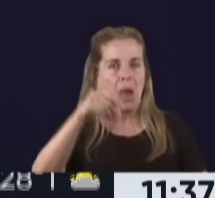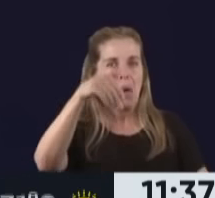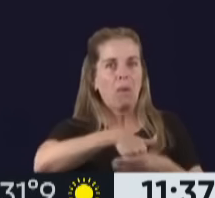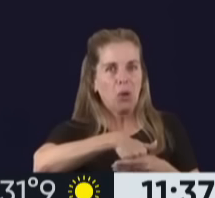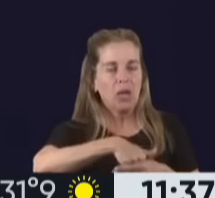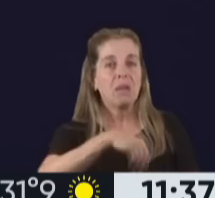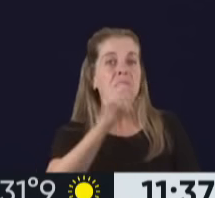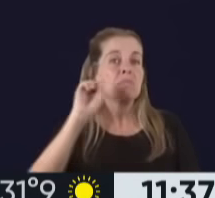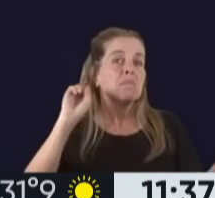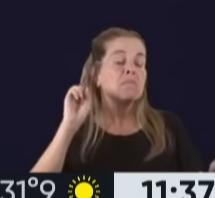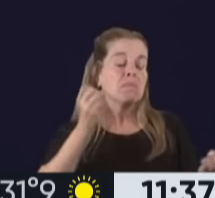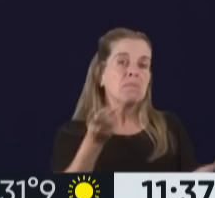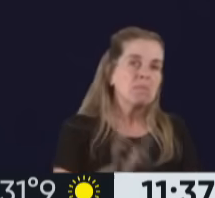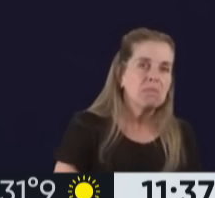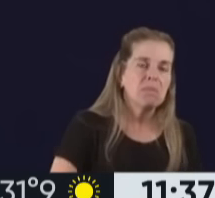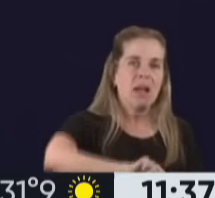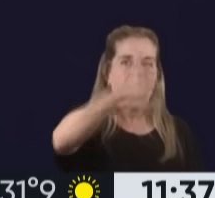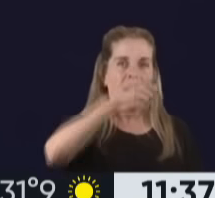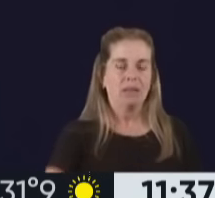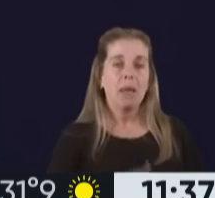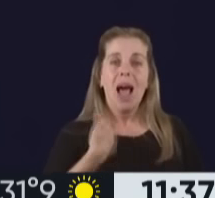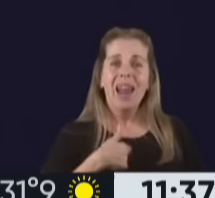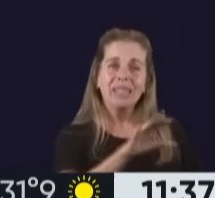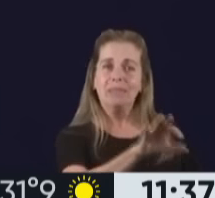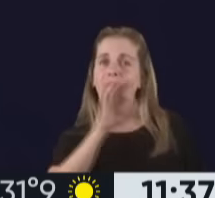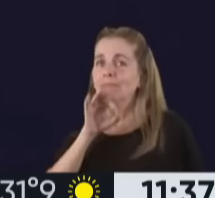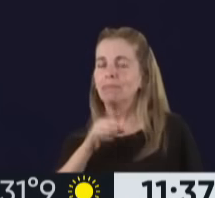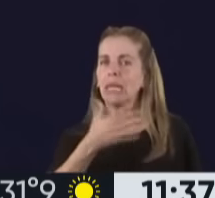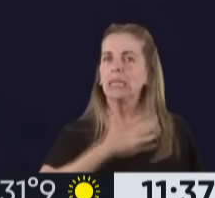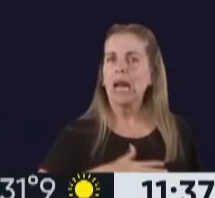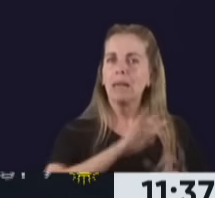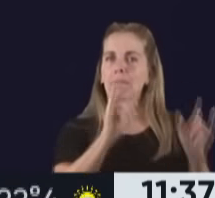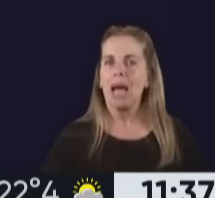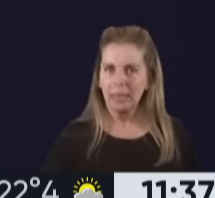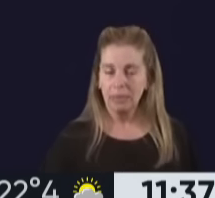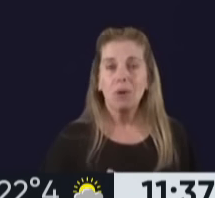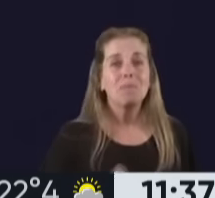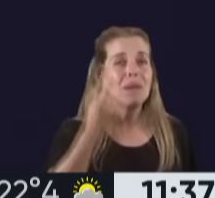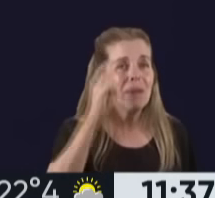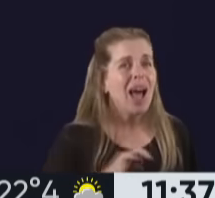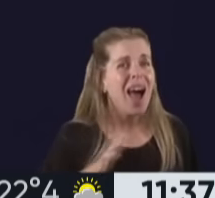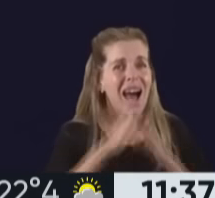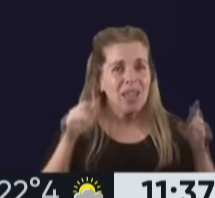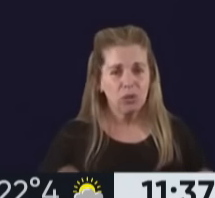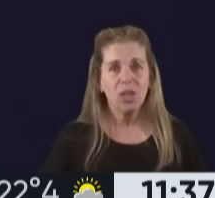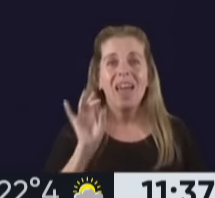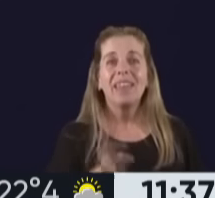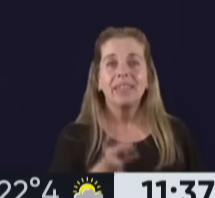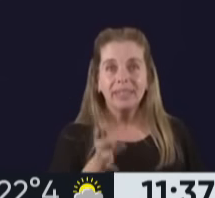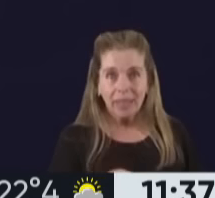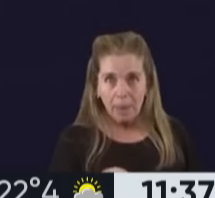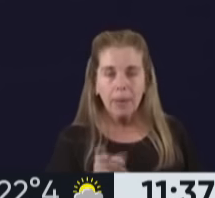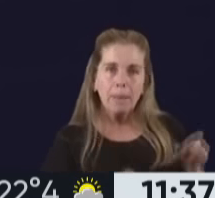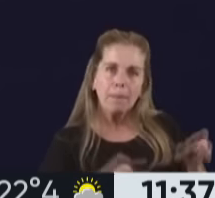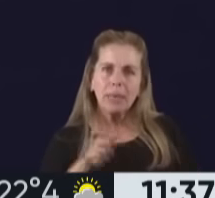Los argentinos prefirieron la estabilidad antes que el caos. Por primera vez en muchos años, diciembre fue un mes en el que los argentinos se